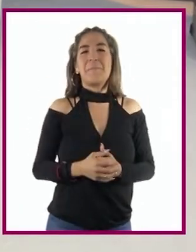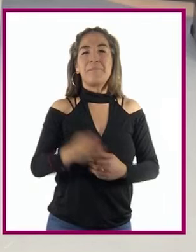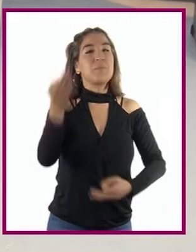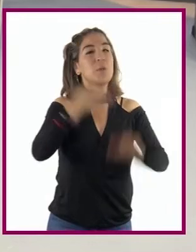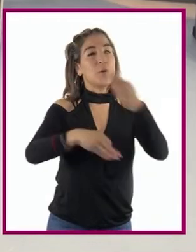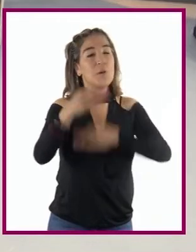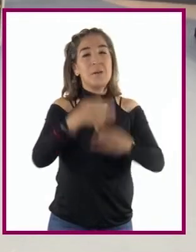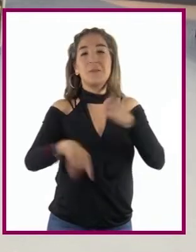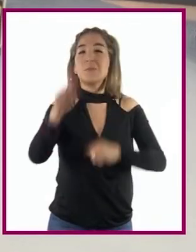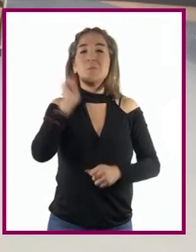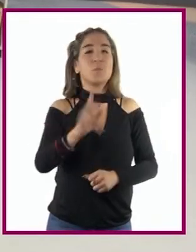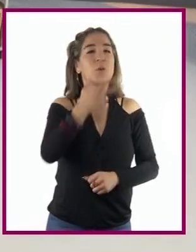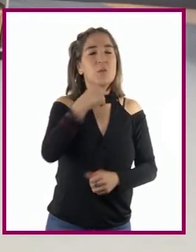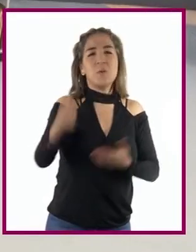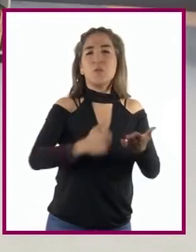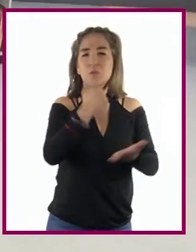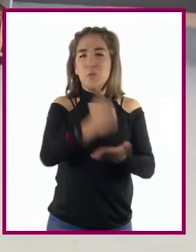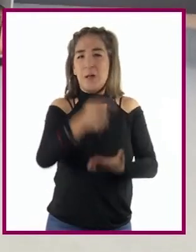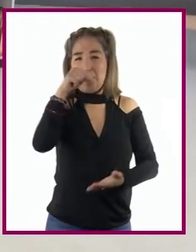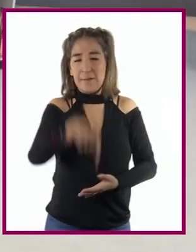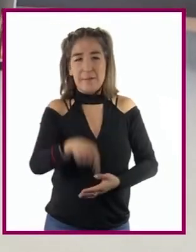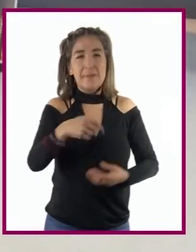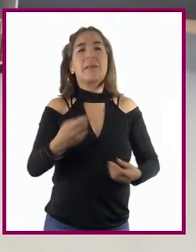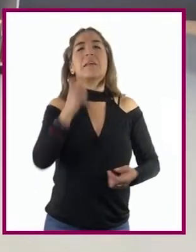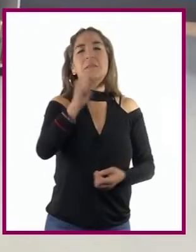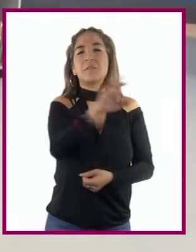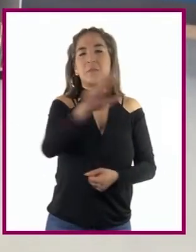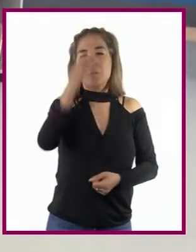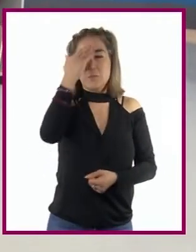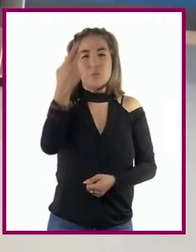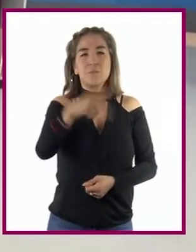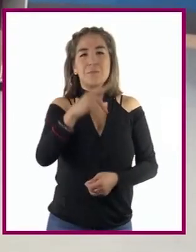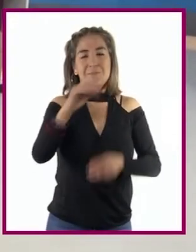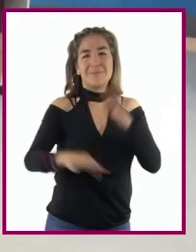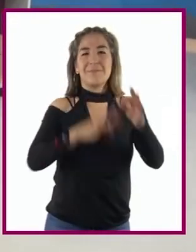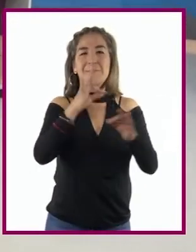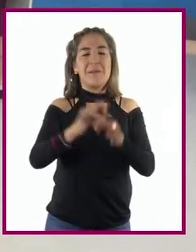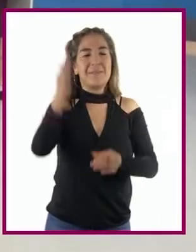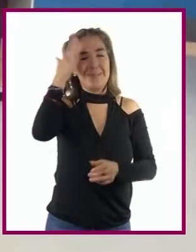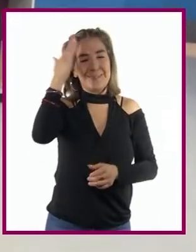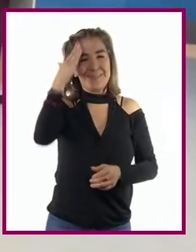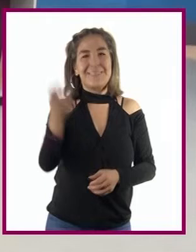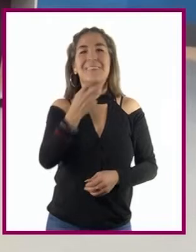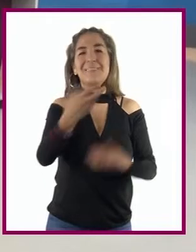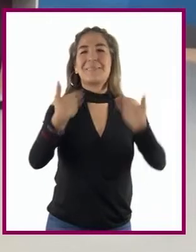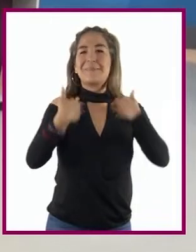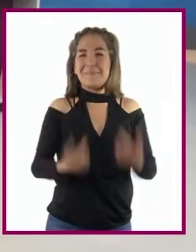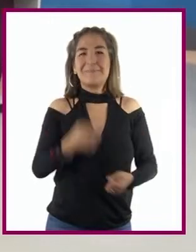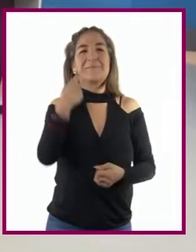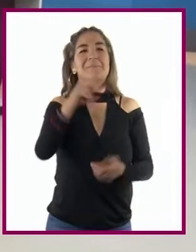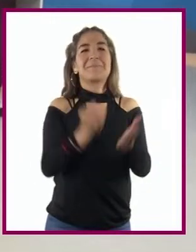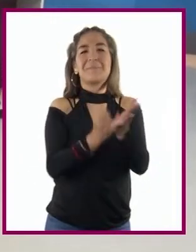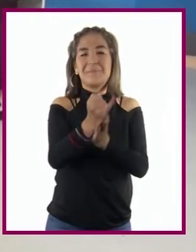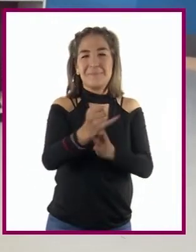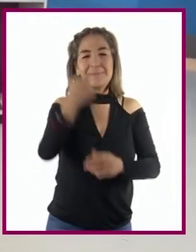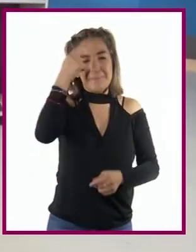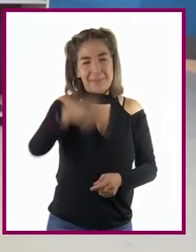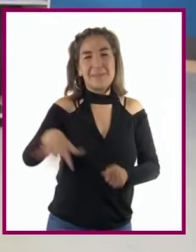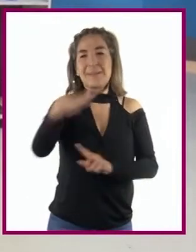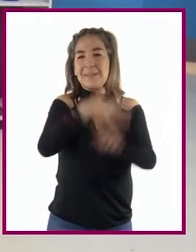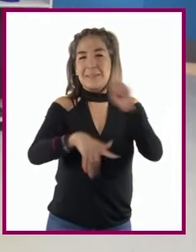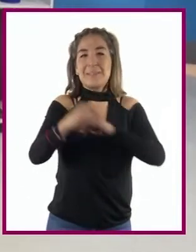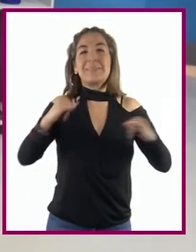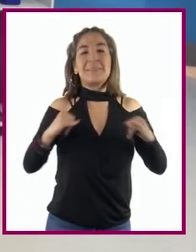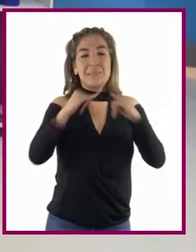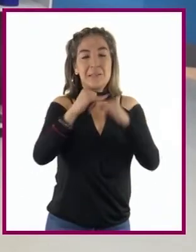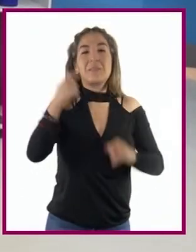Todas y todos los ciudadanos debemos reconocer los principios de la democracia que nos permitan comprender las decisiones de las